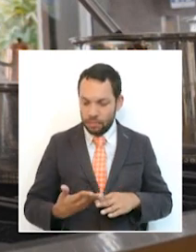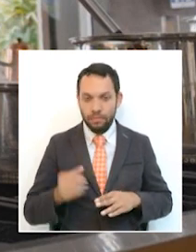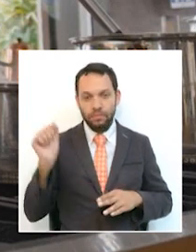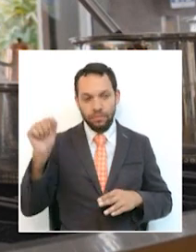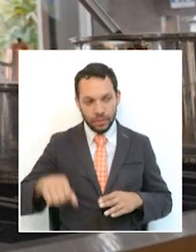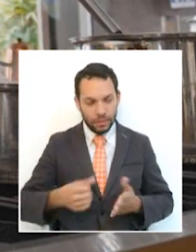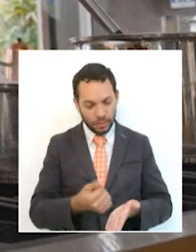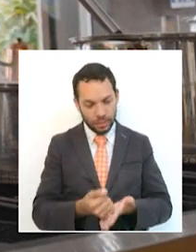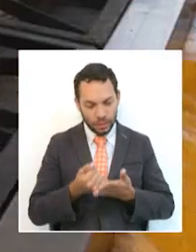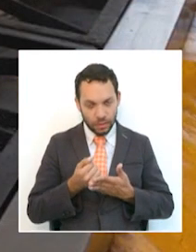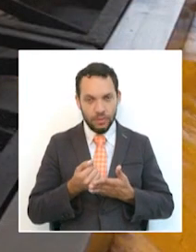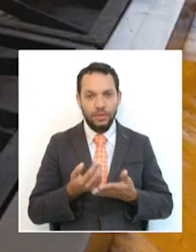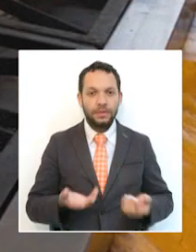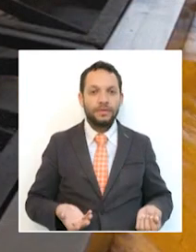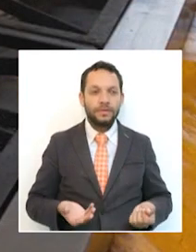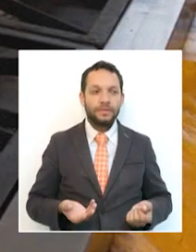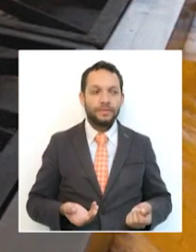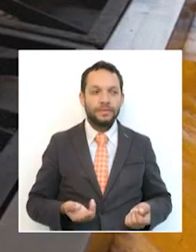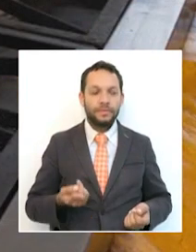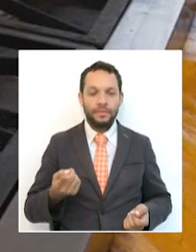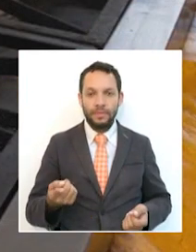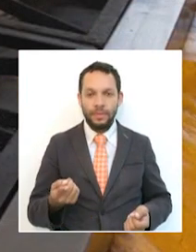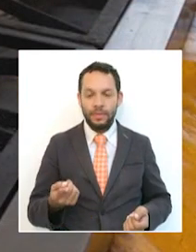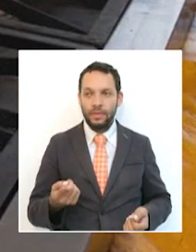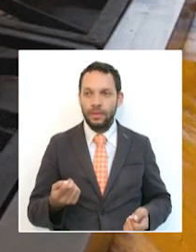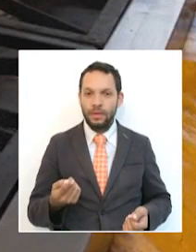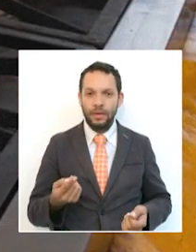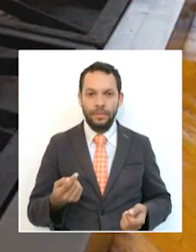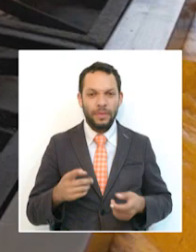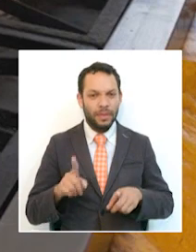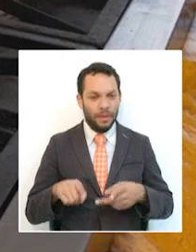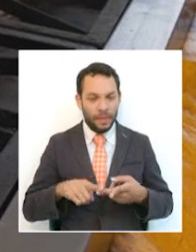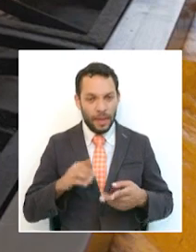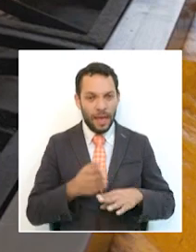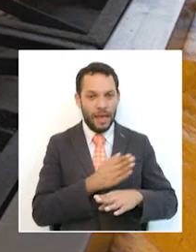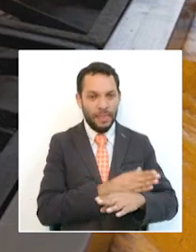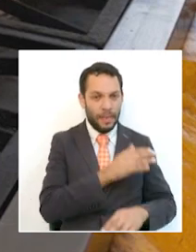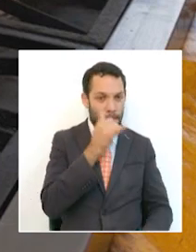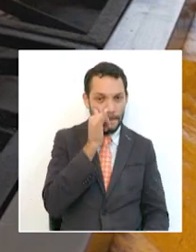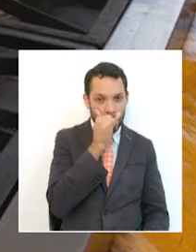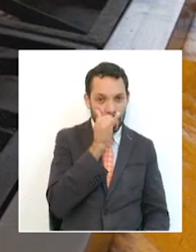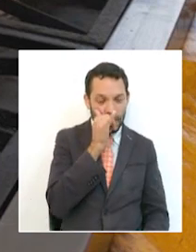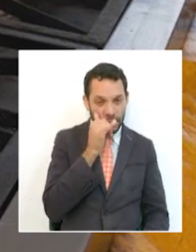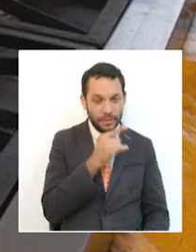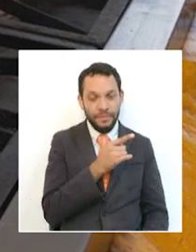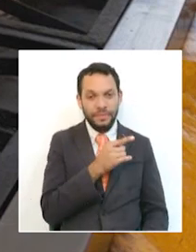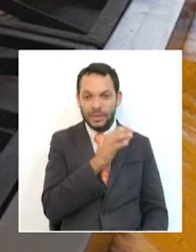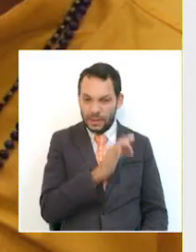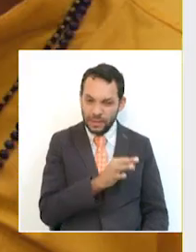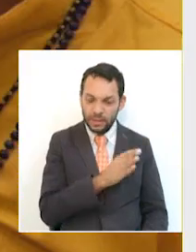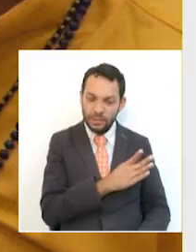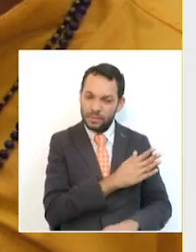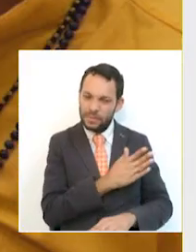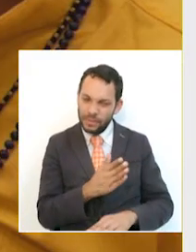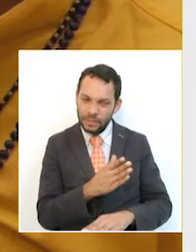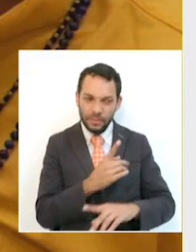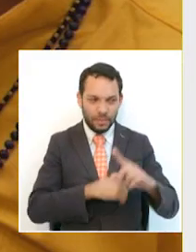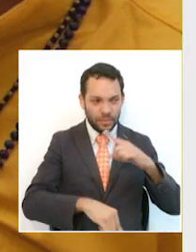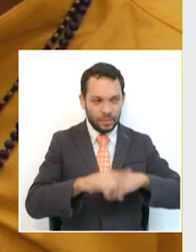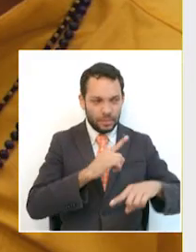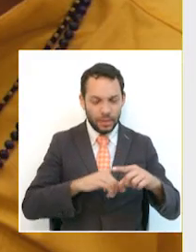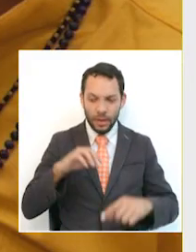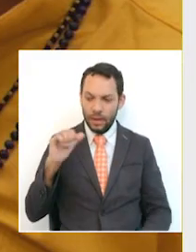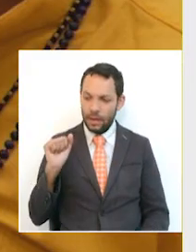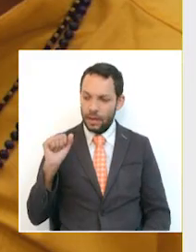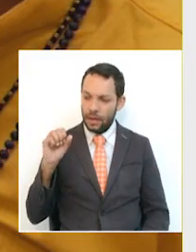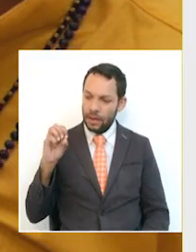que nos ha ayudado bastante la mala kiss sube las defensas ya vieron un vídeo antes del doctor o vas con sergio creo que usted recuerda que la mala aquí es